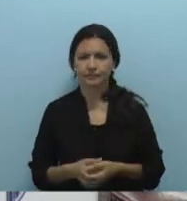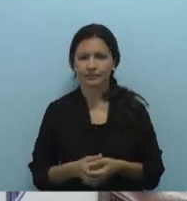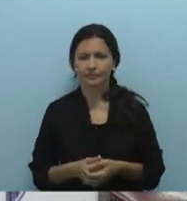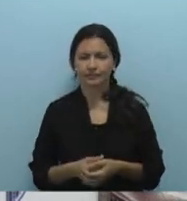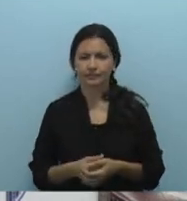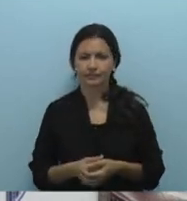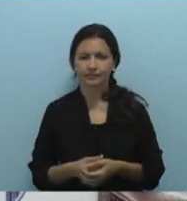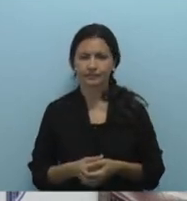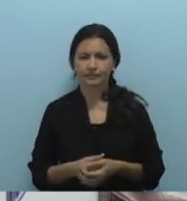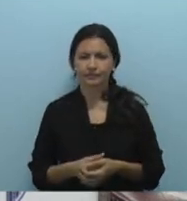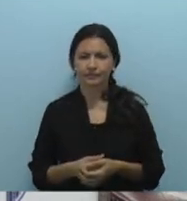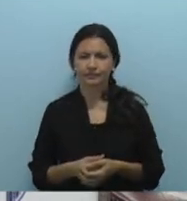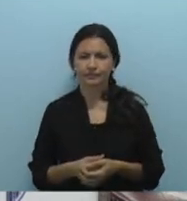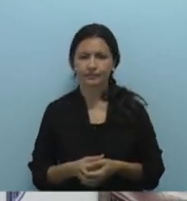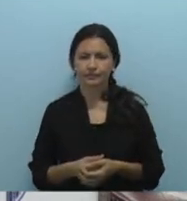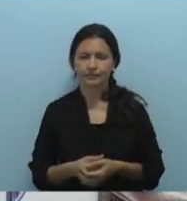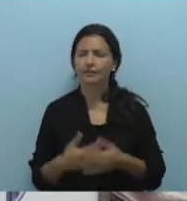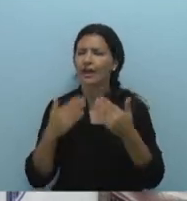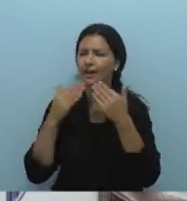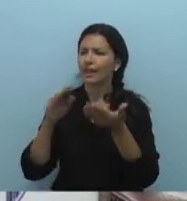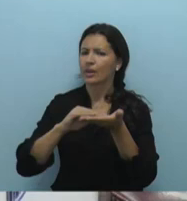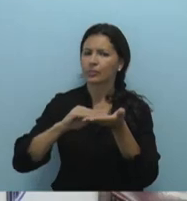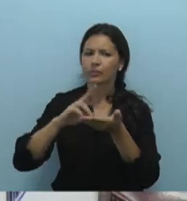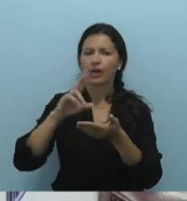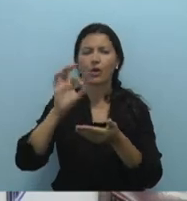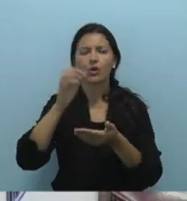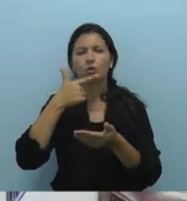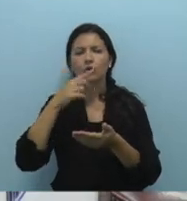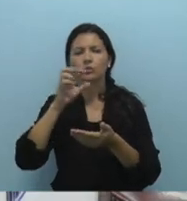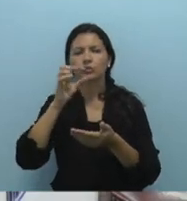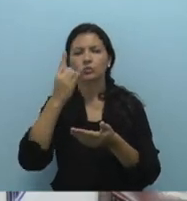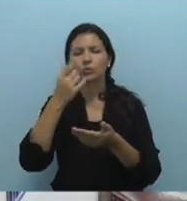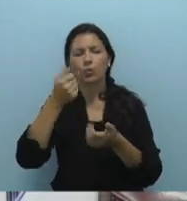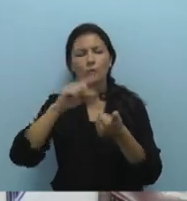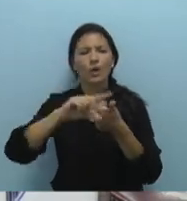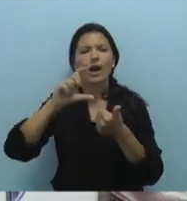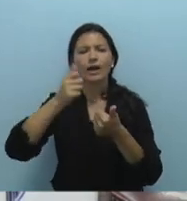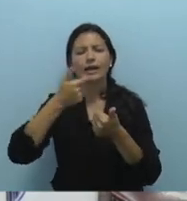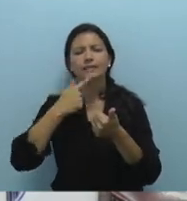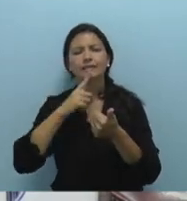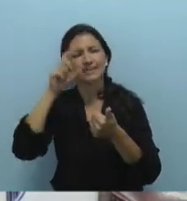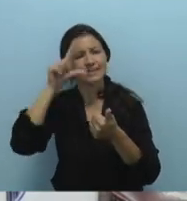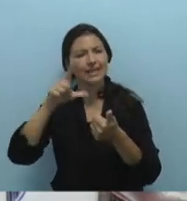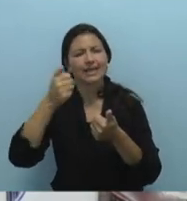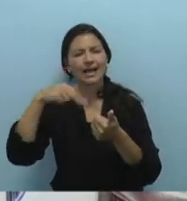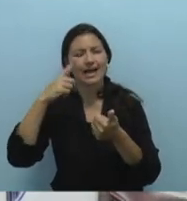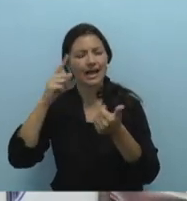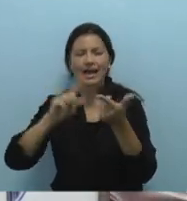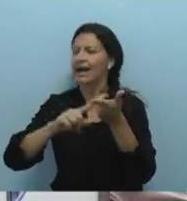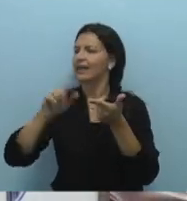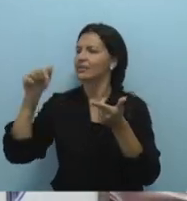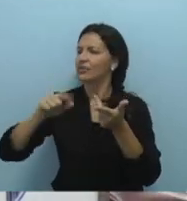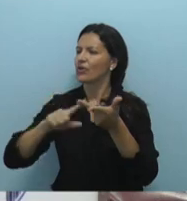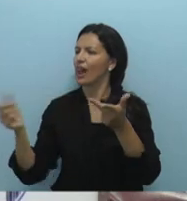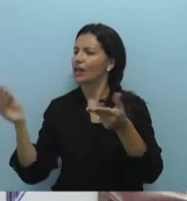me acompañaron en este proyecto, el diputado Martín Rosúa, la diputada Fernanda Castellani, y hoy en labor